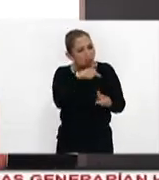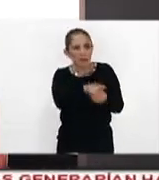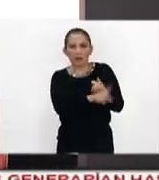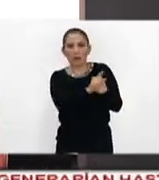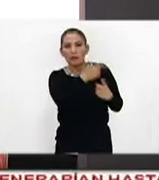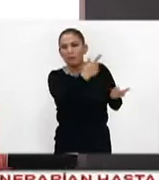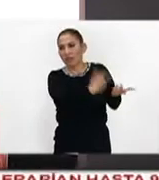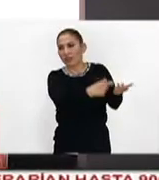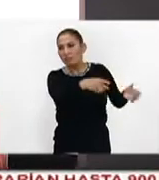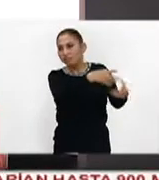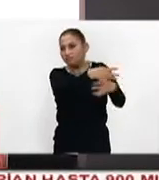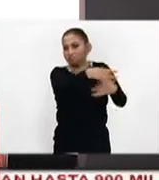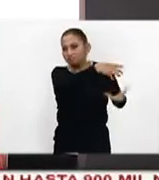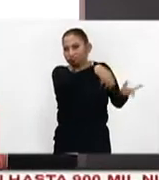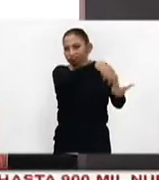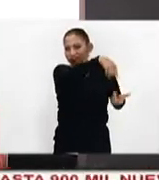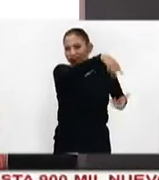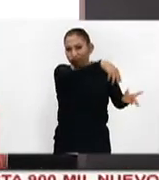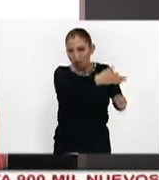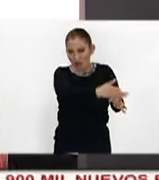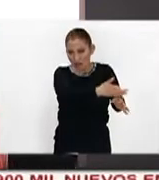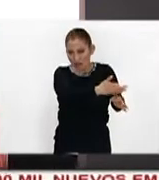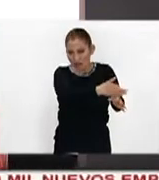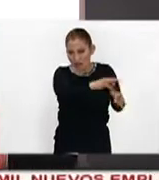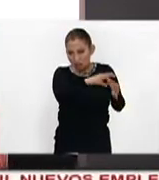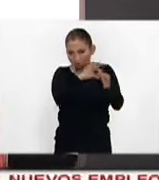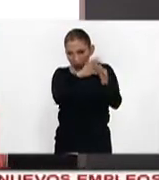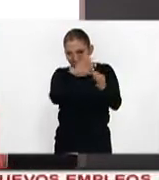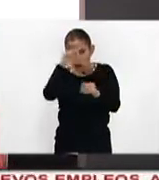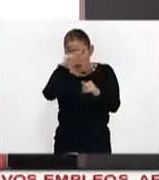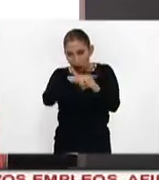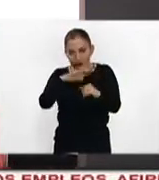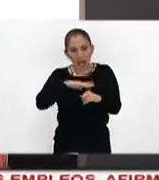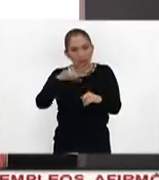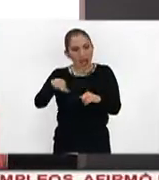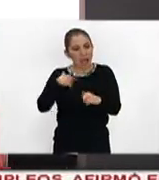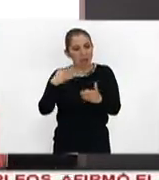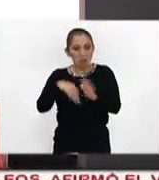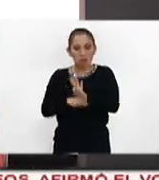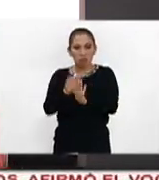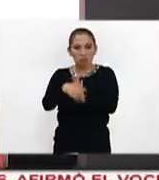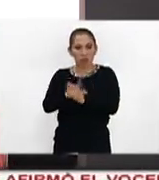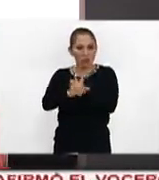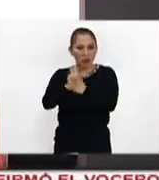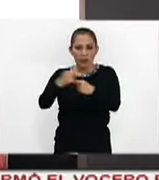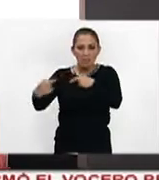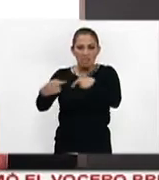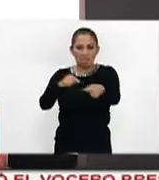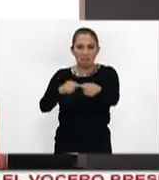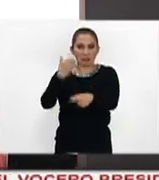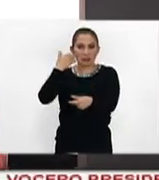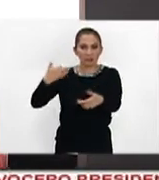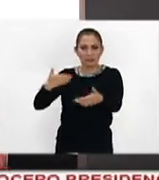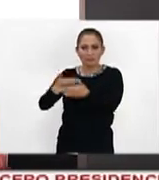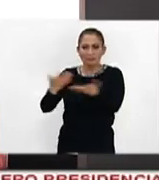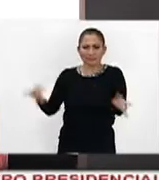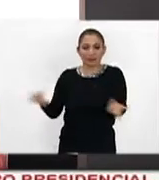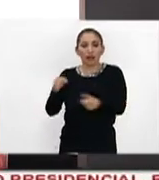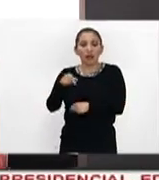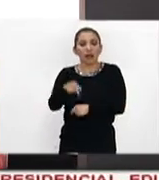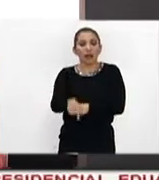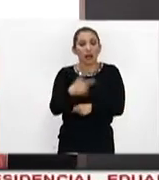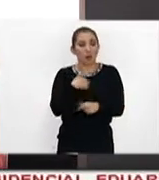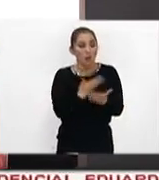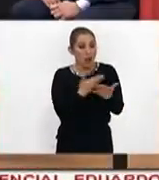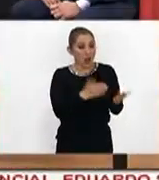problemas que está atravesando en este momento la Unión Europea, donde existe una inestabilidad desde hace un tiempo, pero con